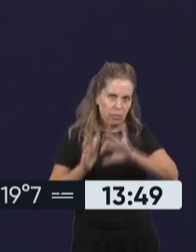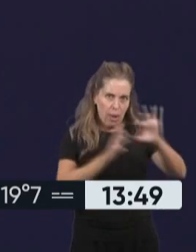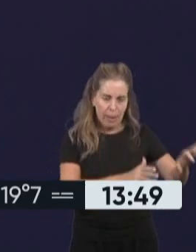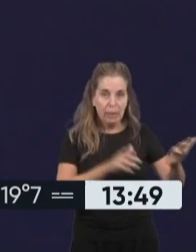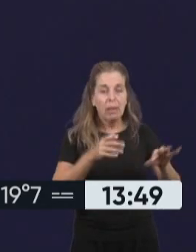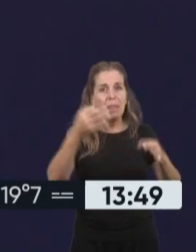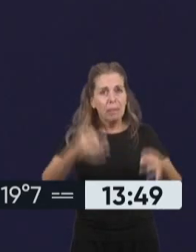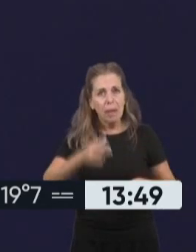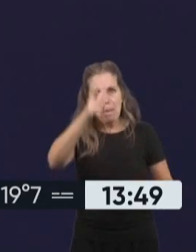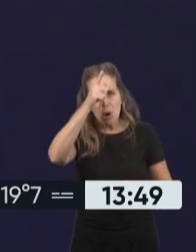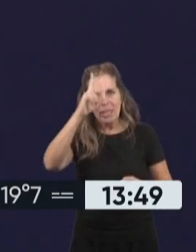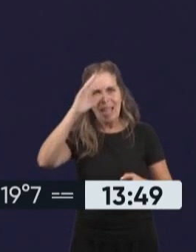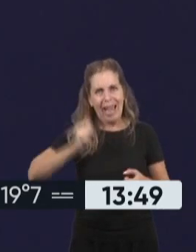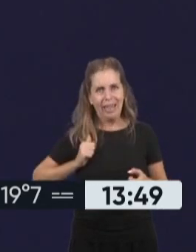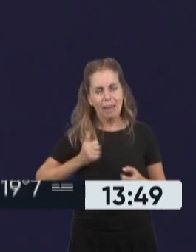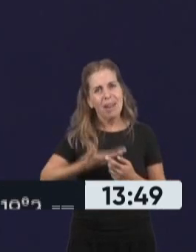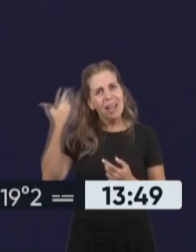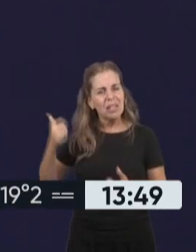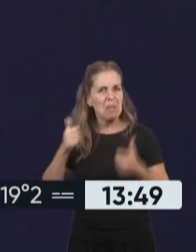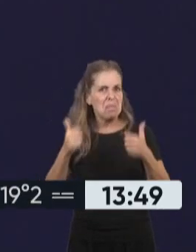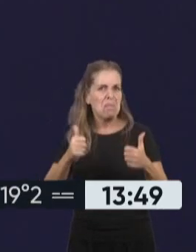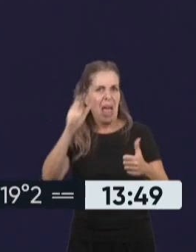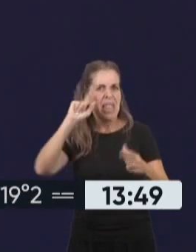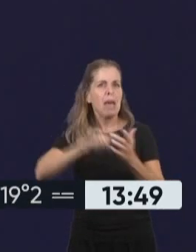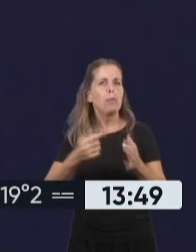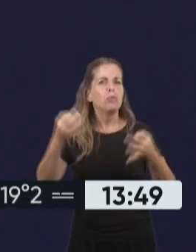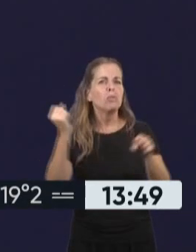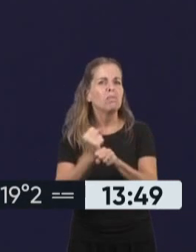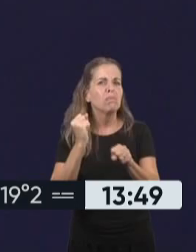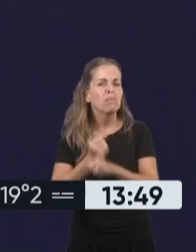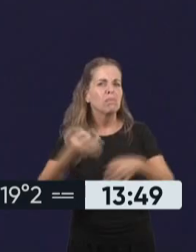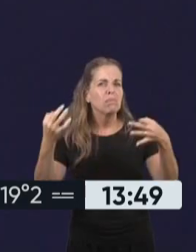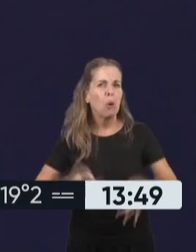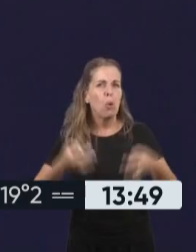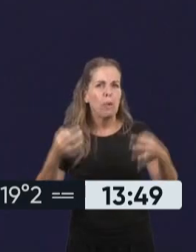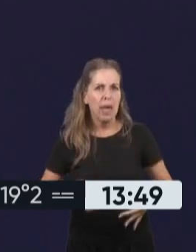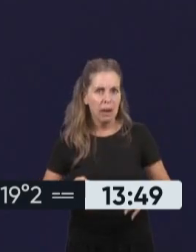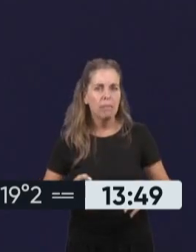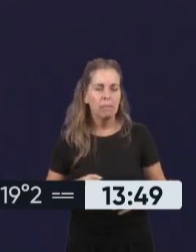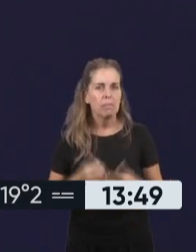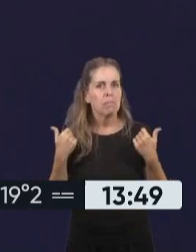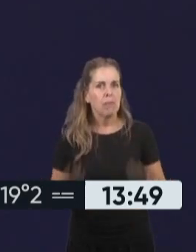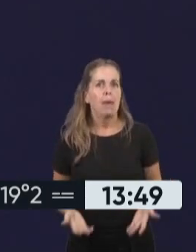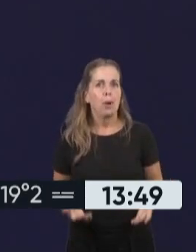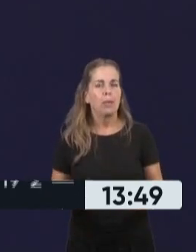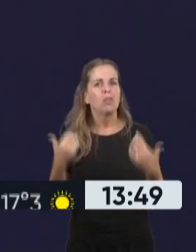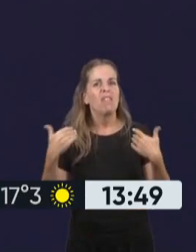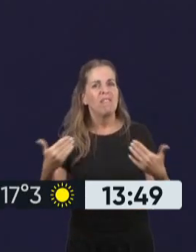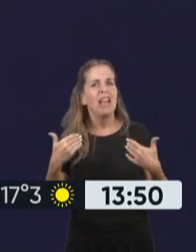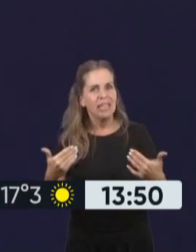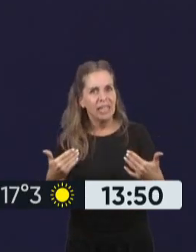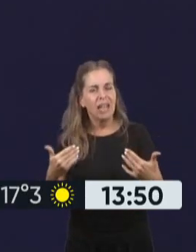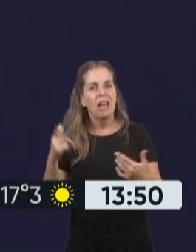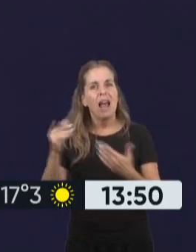fue brillante, y aprovecho para volver a felicitar a